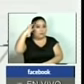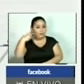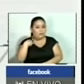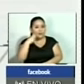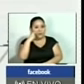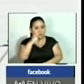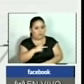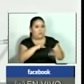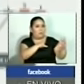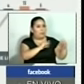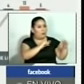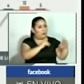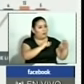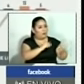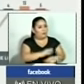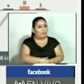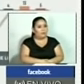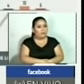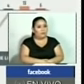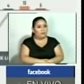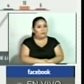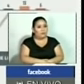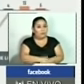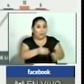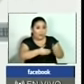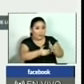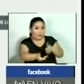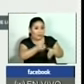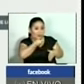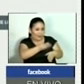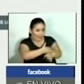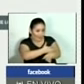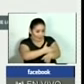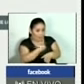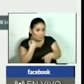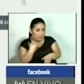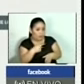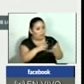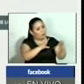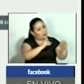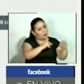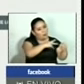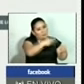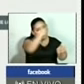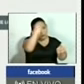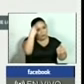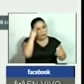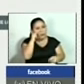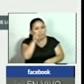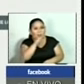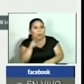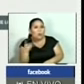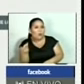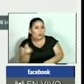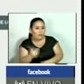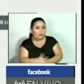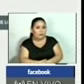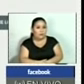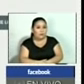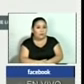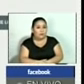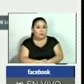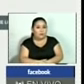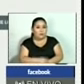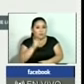lo comentábamos antes de iniciar el noticiero con Manuel, cómo ha ido cambiando no